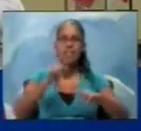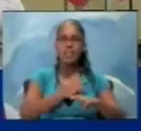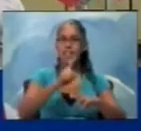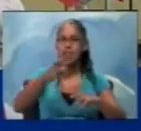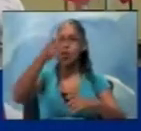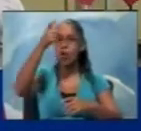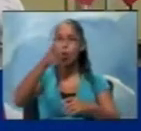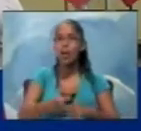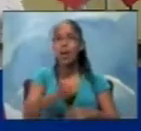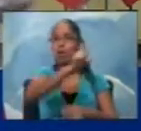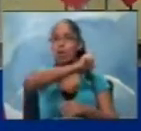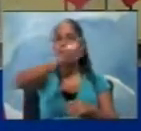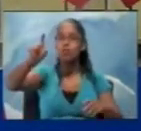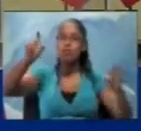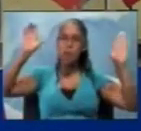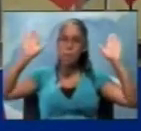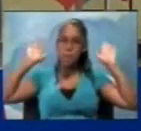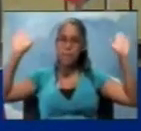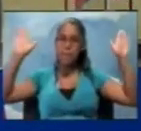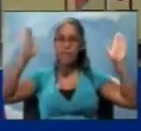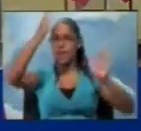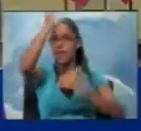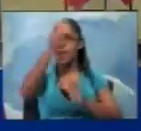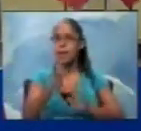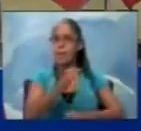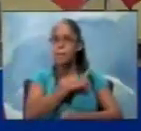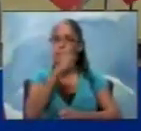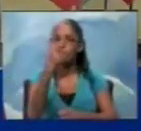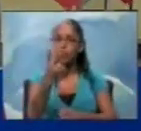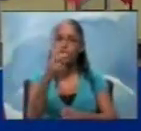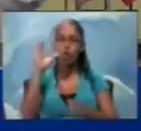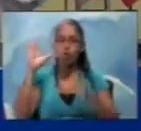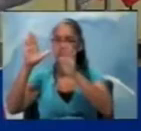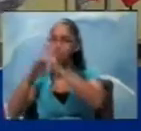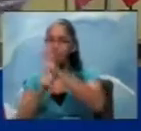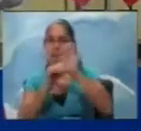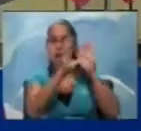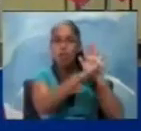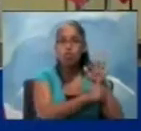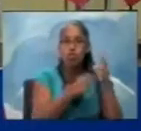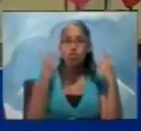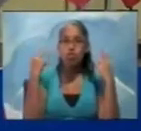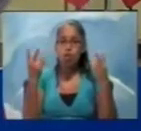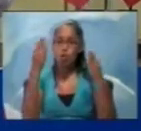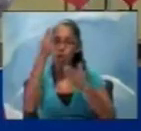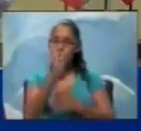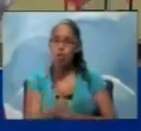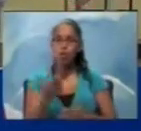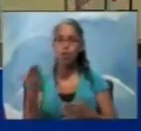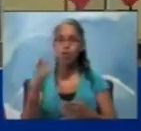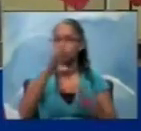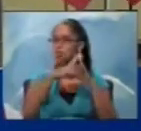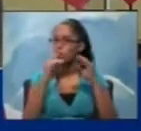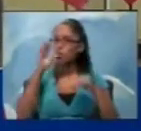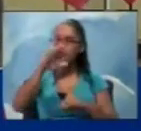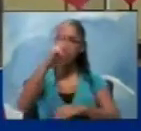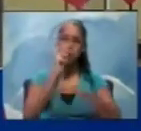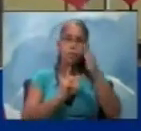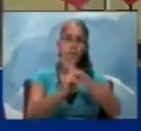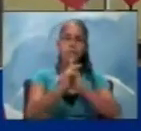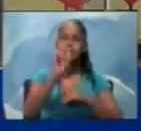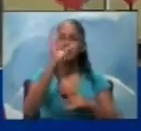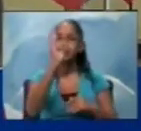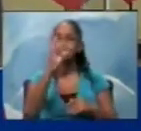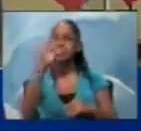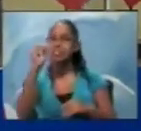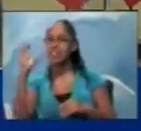colgado en un madero en medio de dos malhechores. Todo estaba profetizado